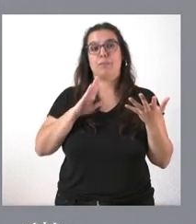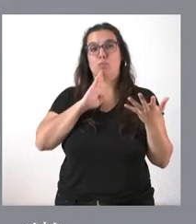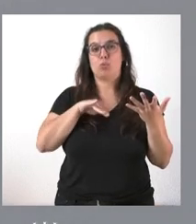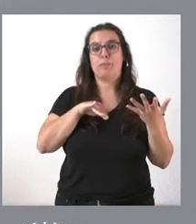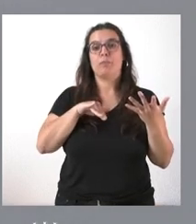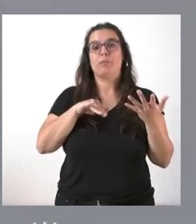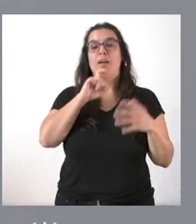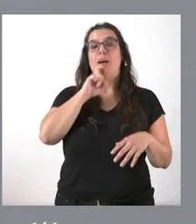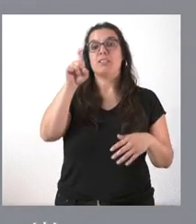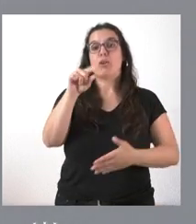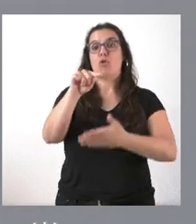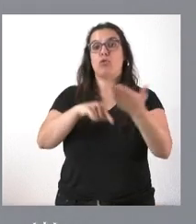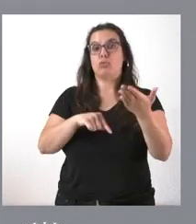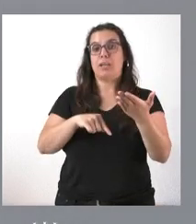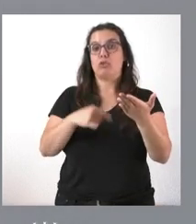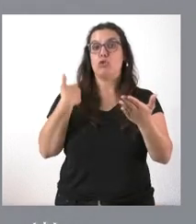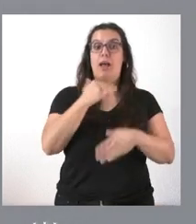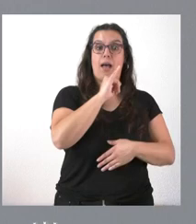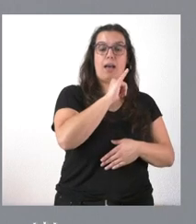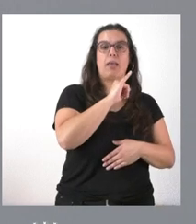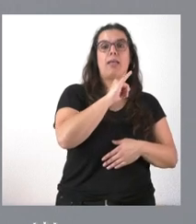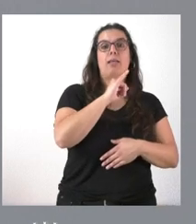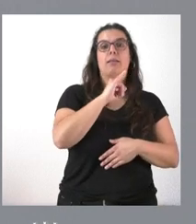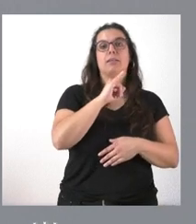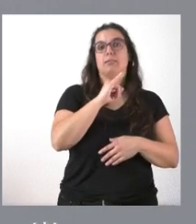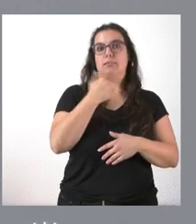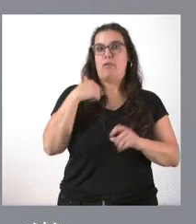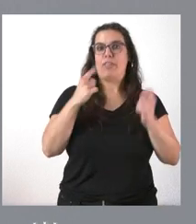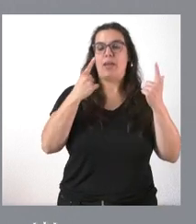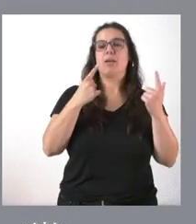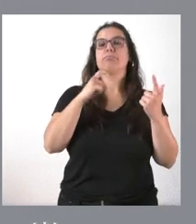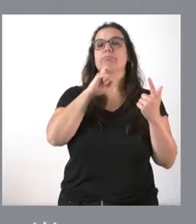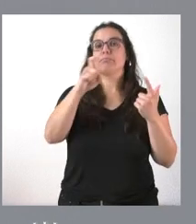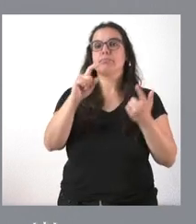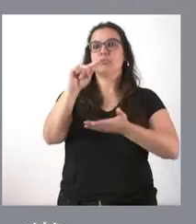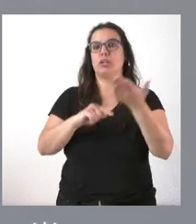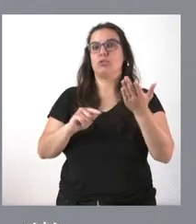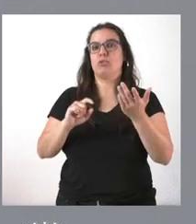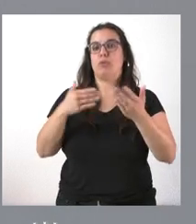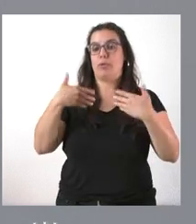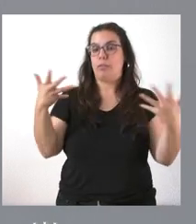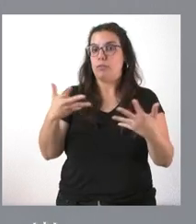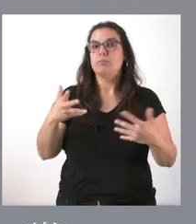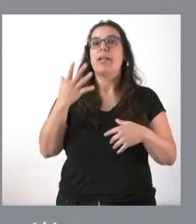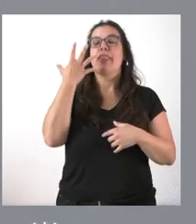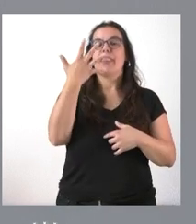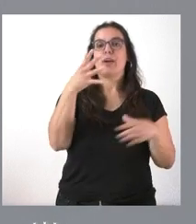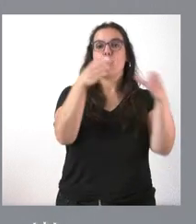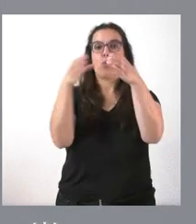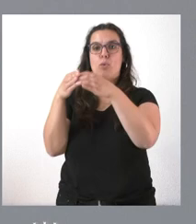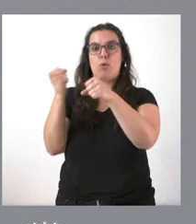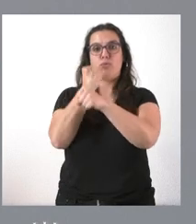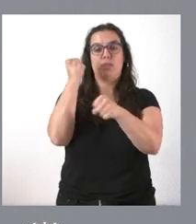la contratación de emergencia porque el contrato ya se hizo y está en vigor cinco cuadrillas para la prevención de incendios forestales de Zamora